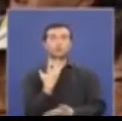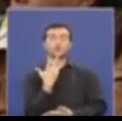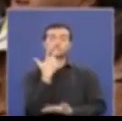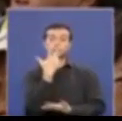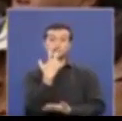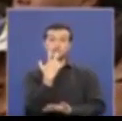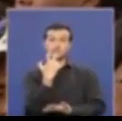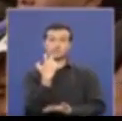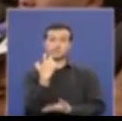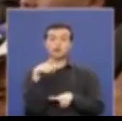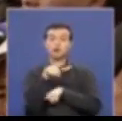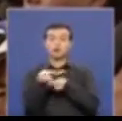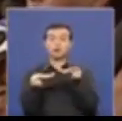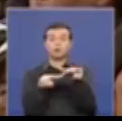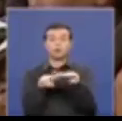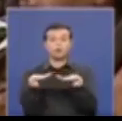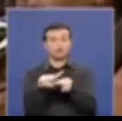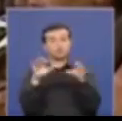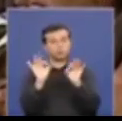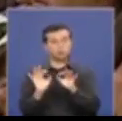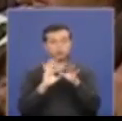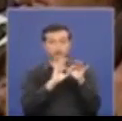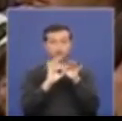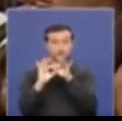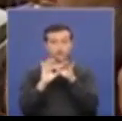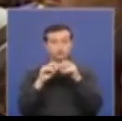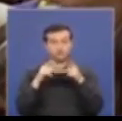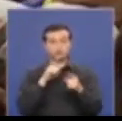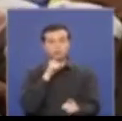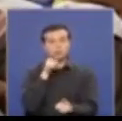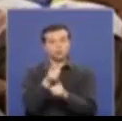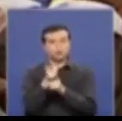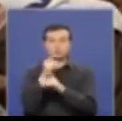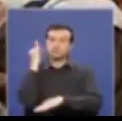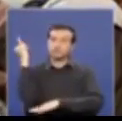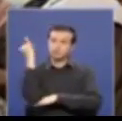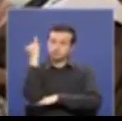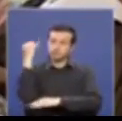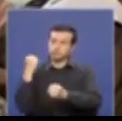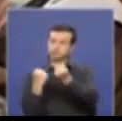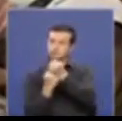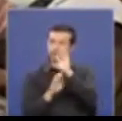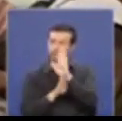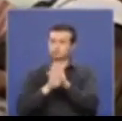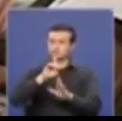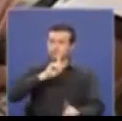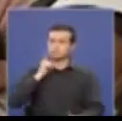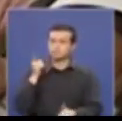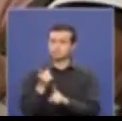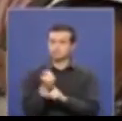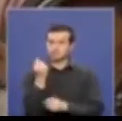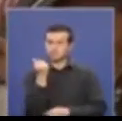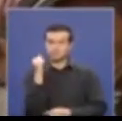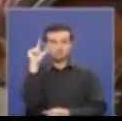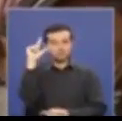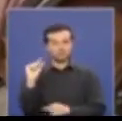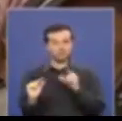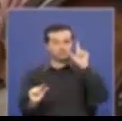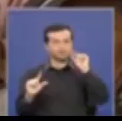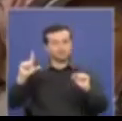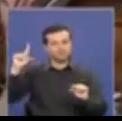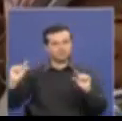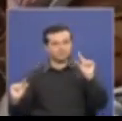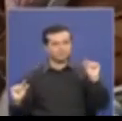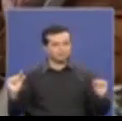13 centros de acopio en alianza con las industrias para mejorar significativamente el precio.